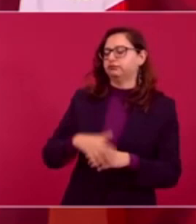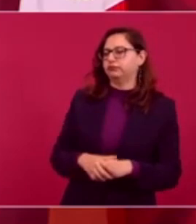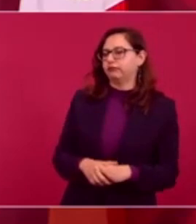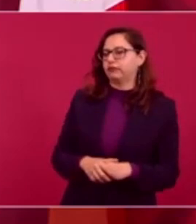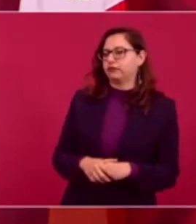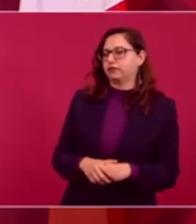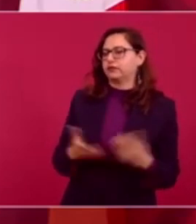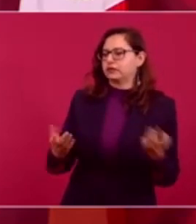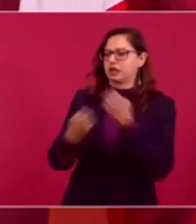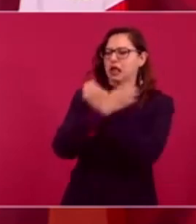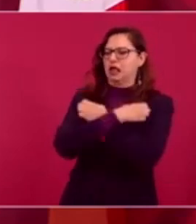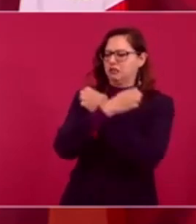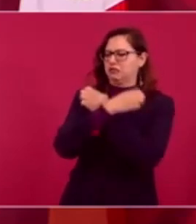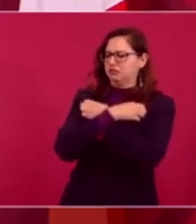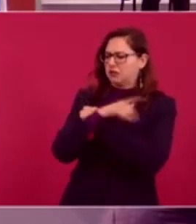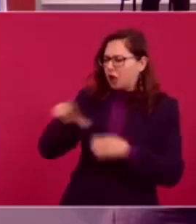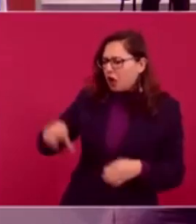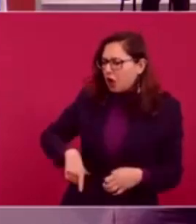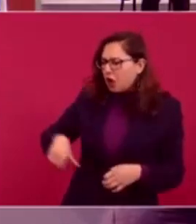elimine la educación pública,